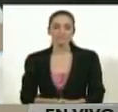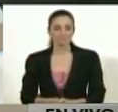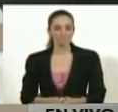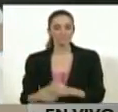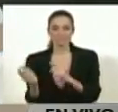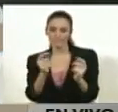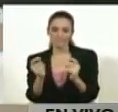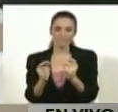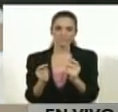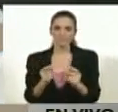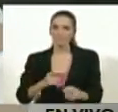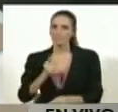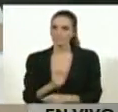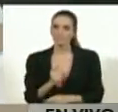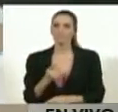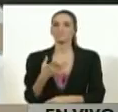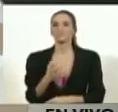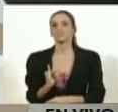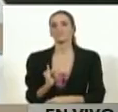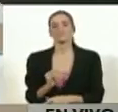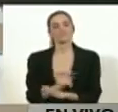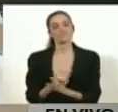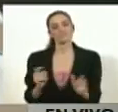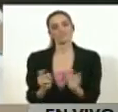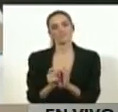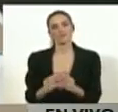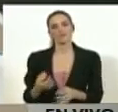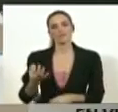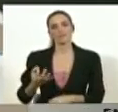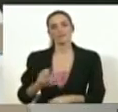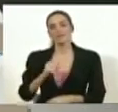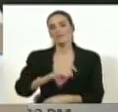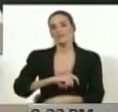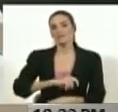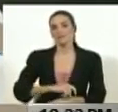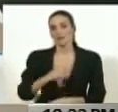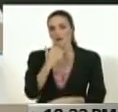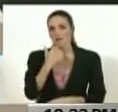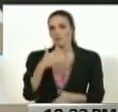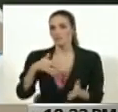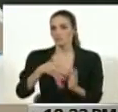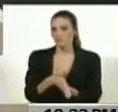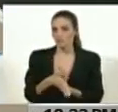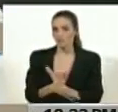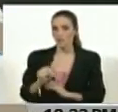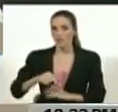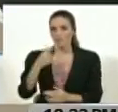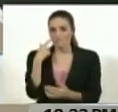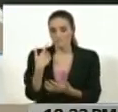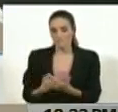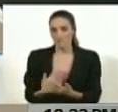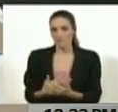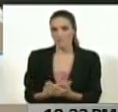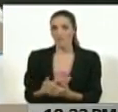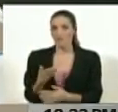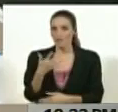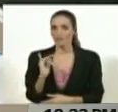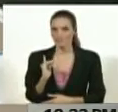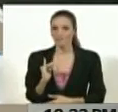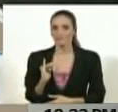debate que tiene absoluta pertinencia a los efectos de lo que hoy estamos viendo está